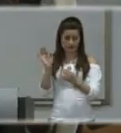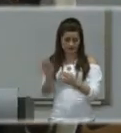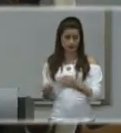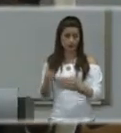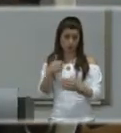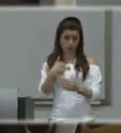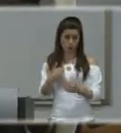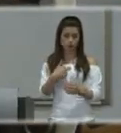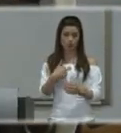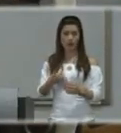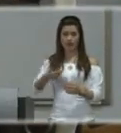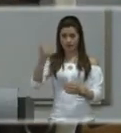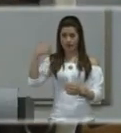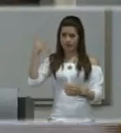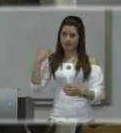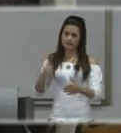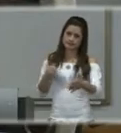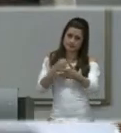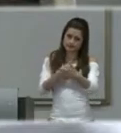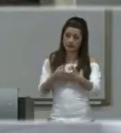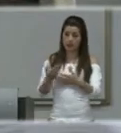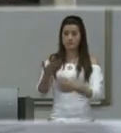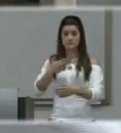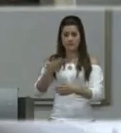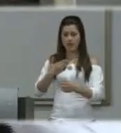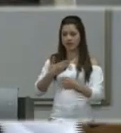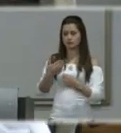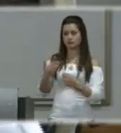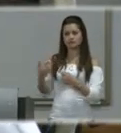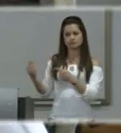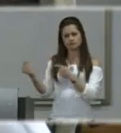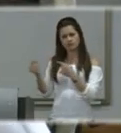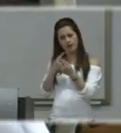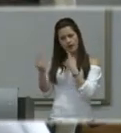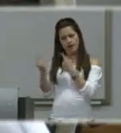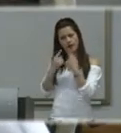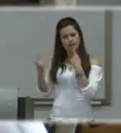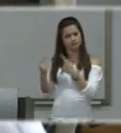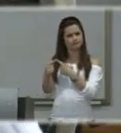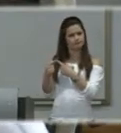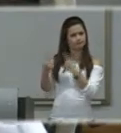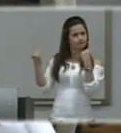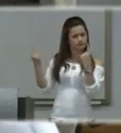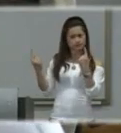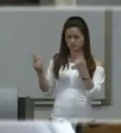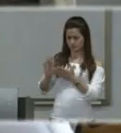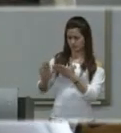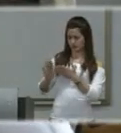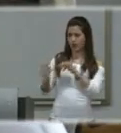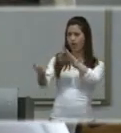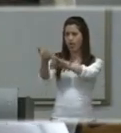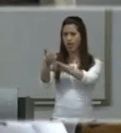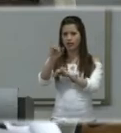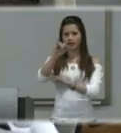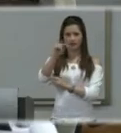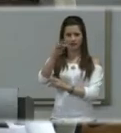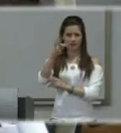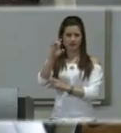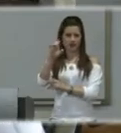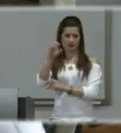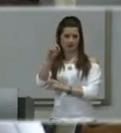las personas que peleó bastante con mi mamá por eso, porque no creo necesitar de la interdicción. Entonces, mi mamá